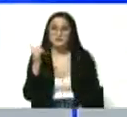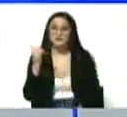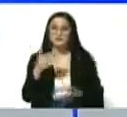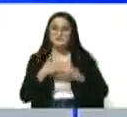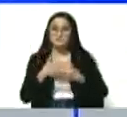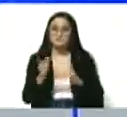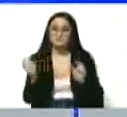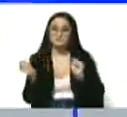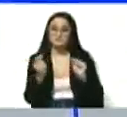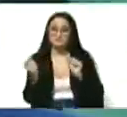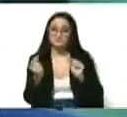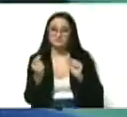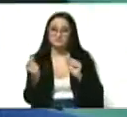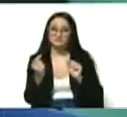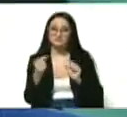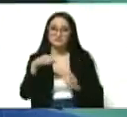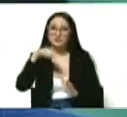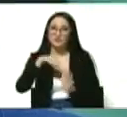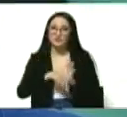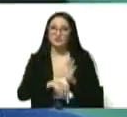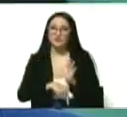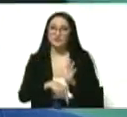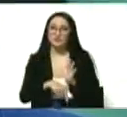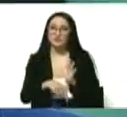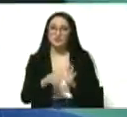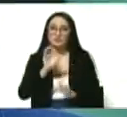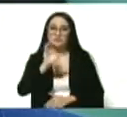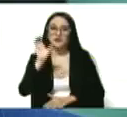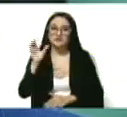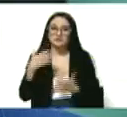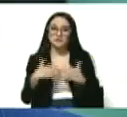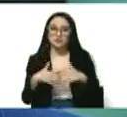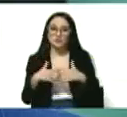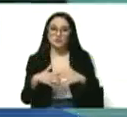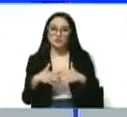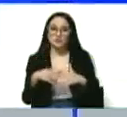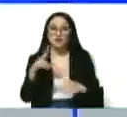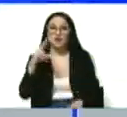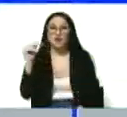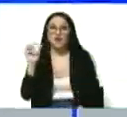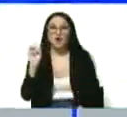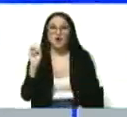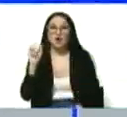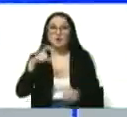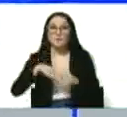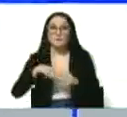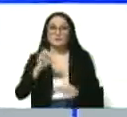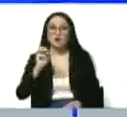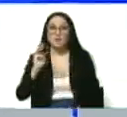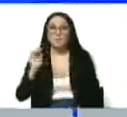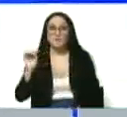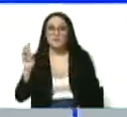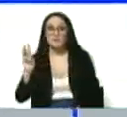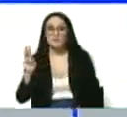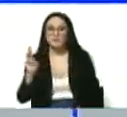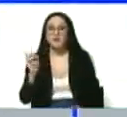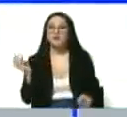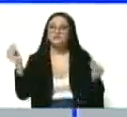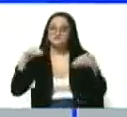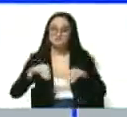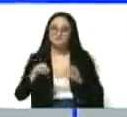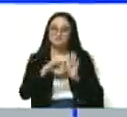un diálogo energético profundo con los países productores no OPEP, para lograr consensos y